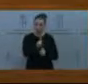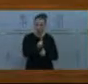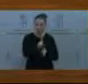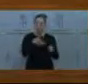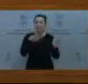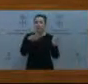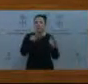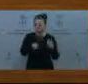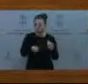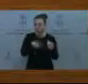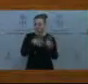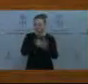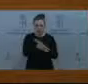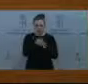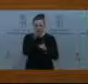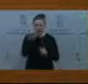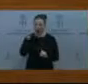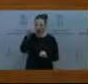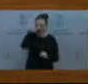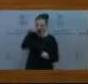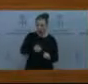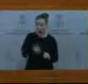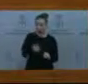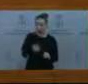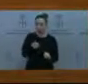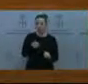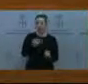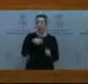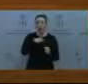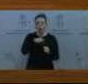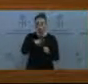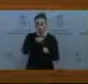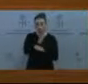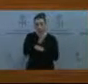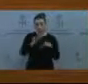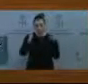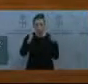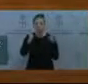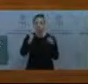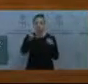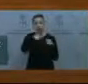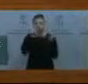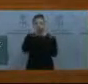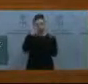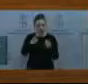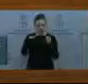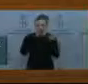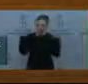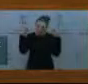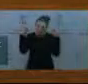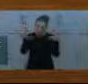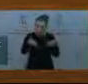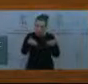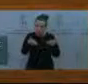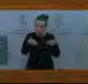años, en ámbito y sede parlamentaria, hemos tratado de focalizar la atención de nuestras iniciativas para